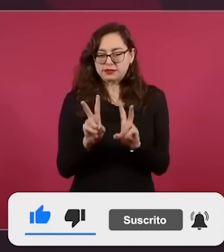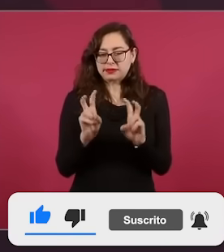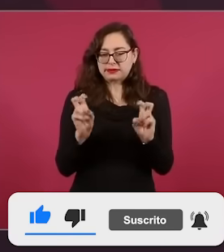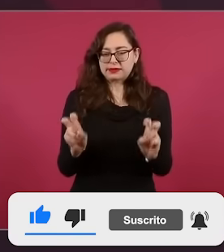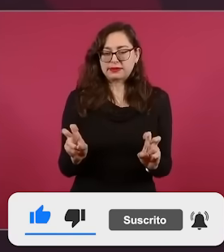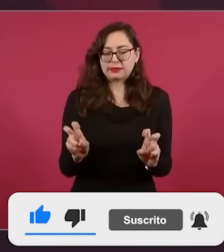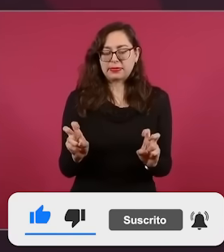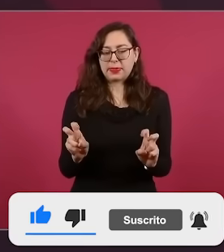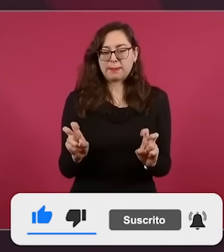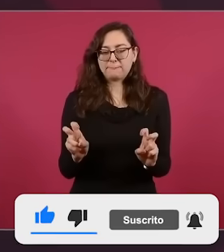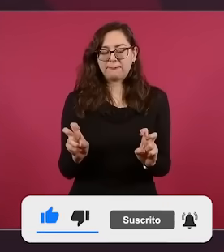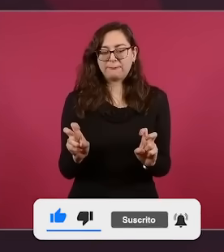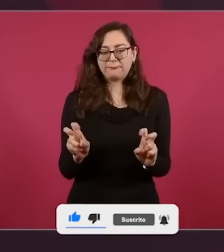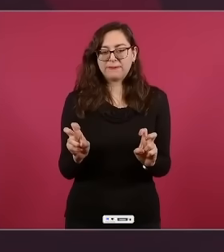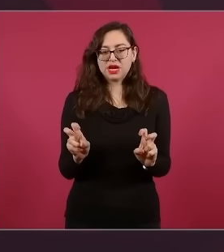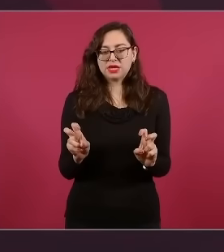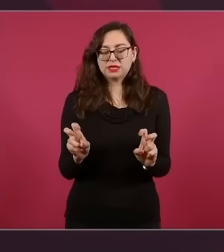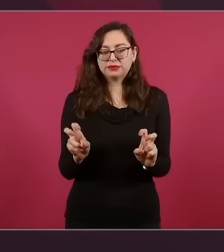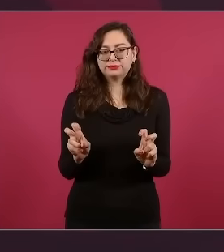de